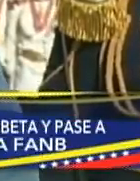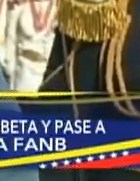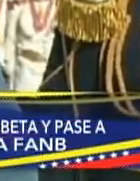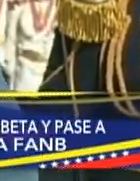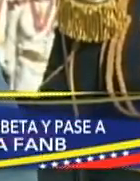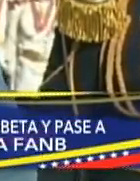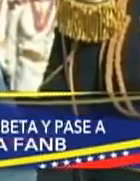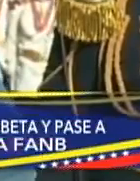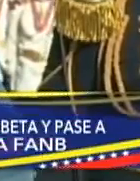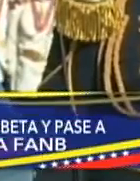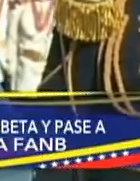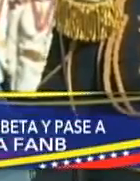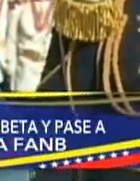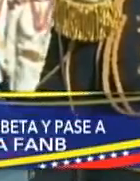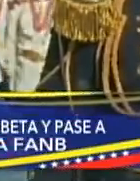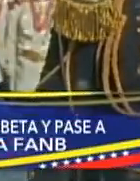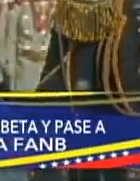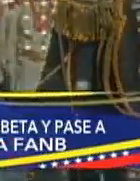Muy bien.